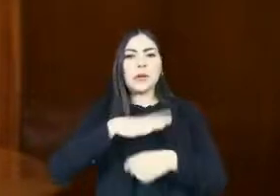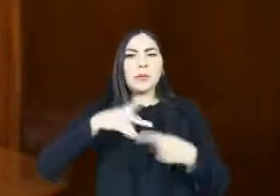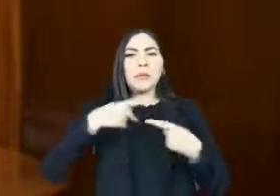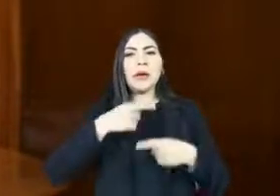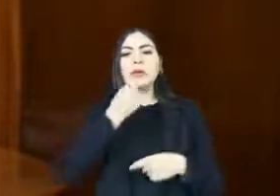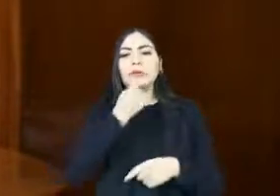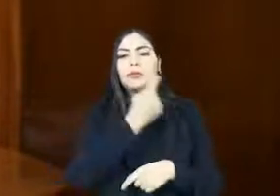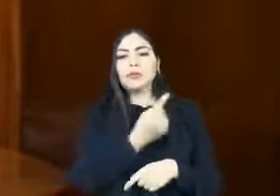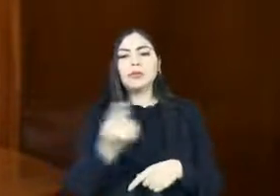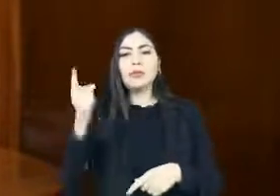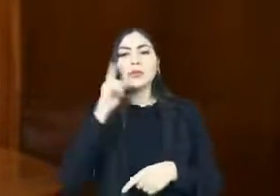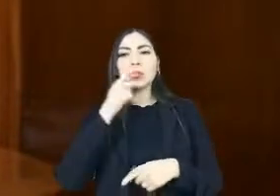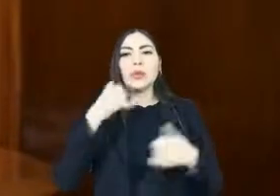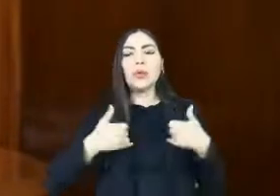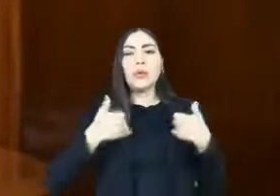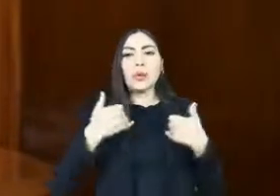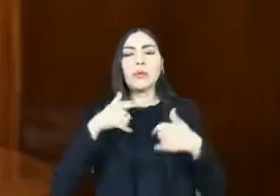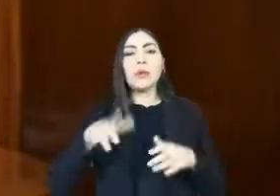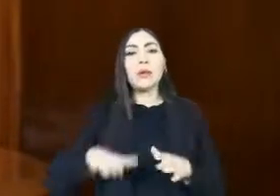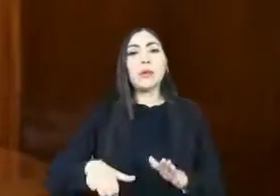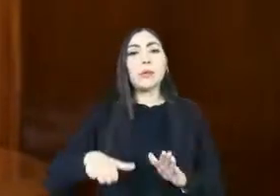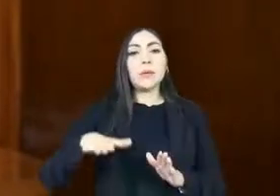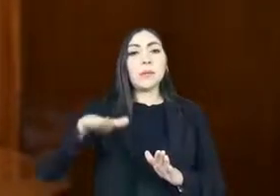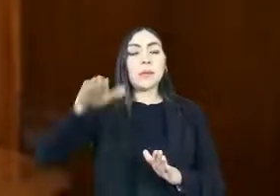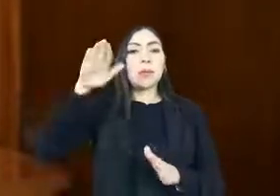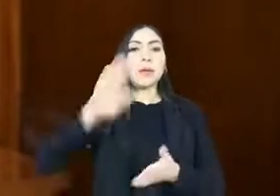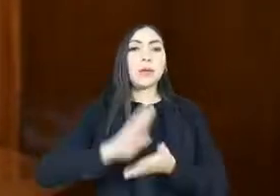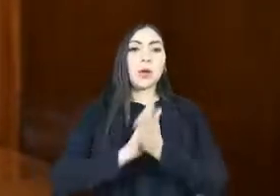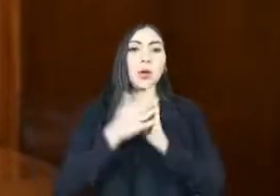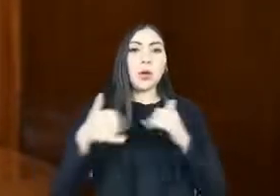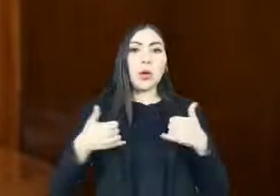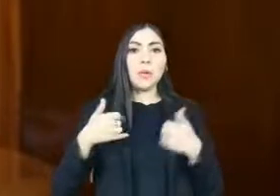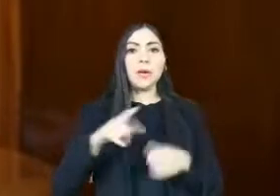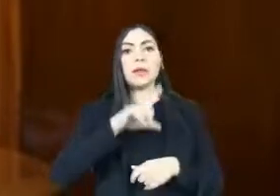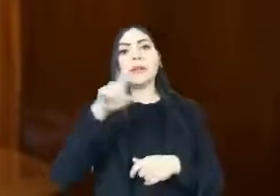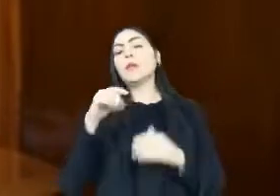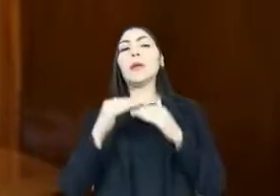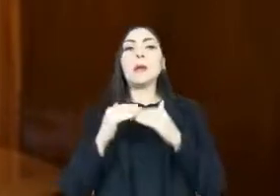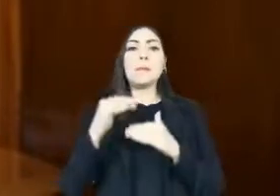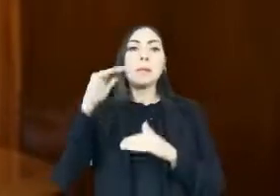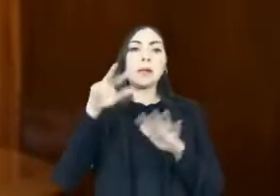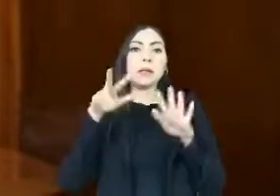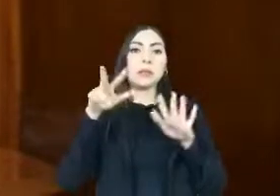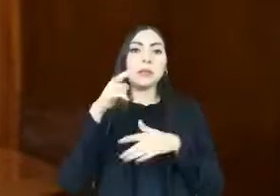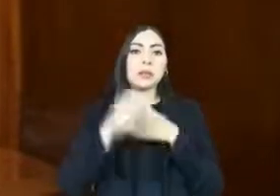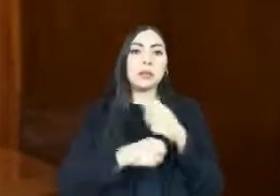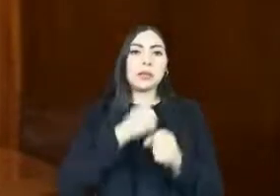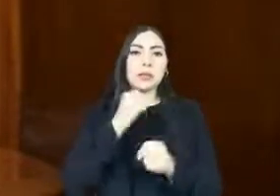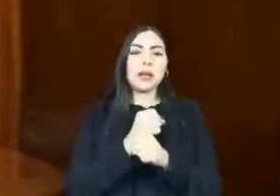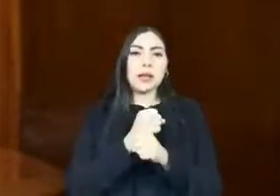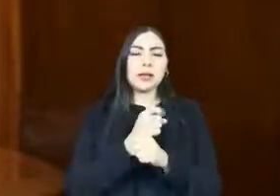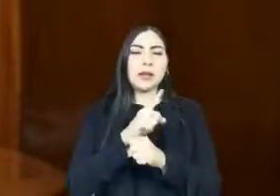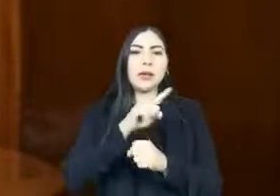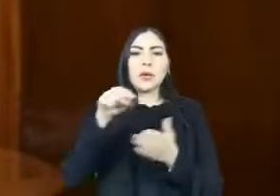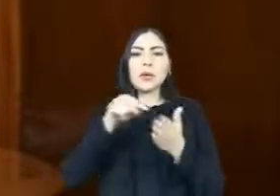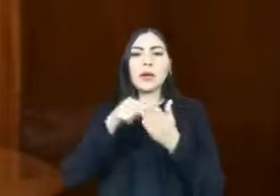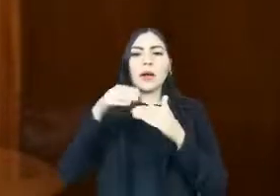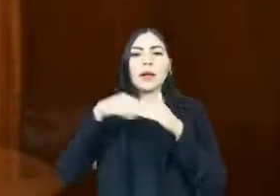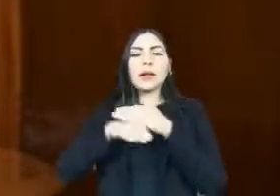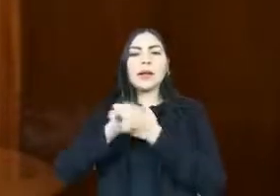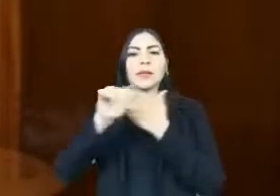jóvenes al cumplir y después cumplen la mayoría de edad y egresan de los centros de asistencia social